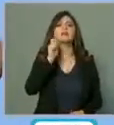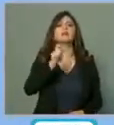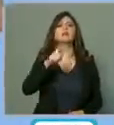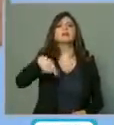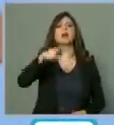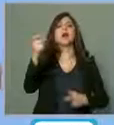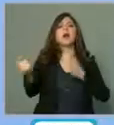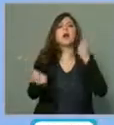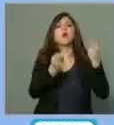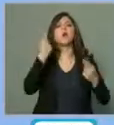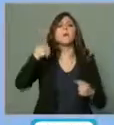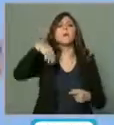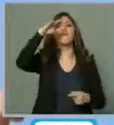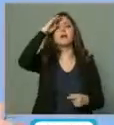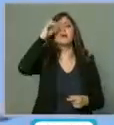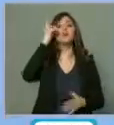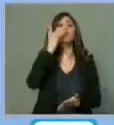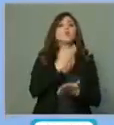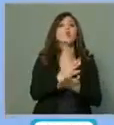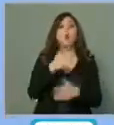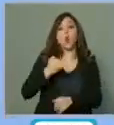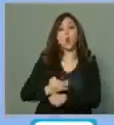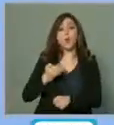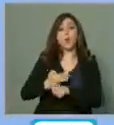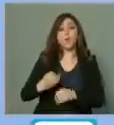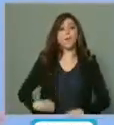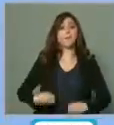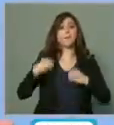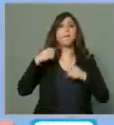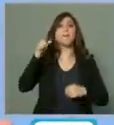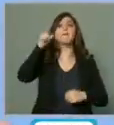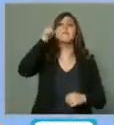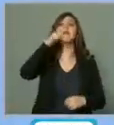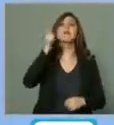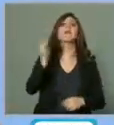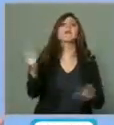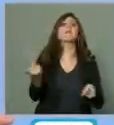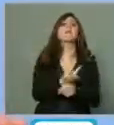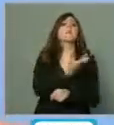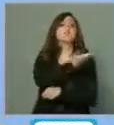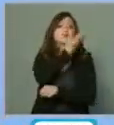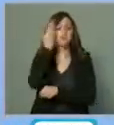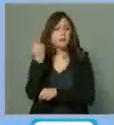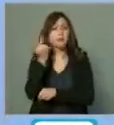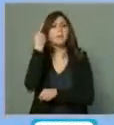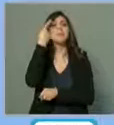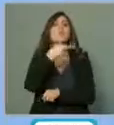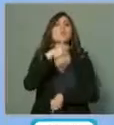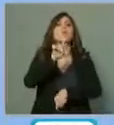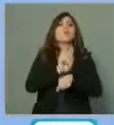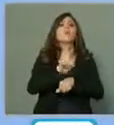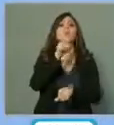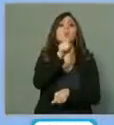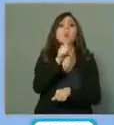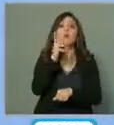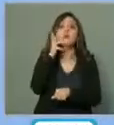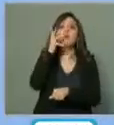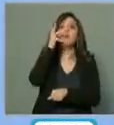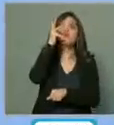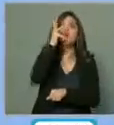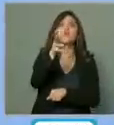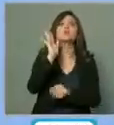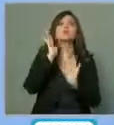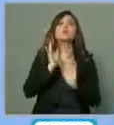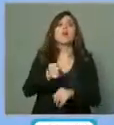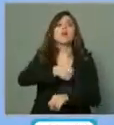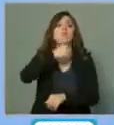hay que vivir solo por el hoy, porque no sabemos qué pase mañana. Pero yo también les pregunto, bueno, y cuando te alcance el tiempo, cuando sí, veas que sí llegaste a la vejez